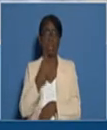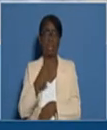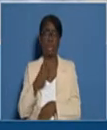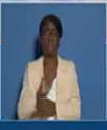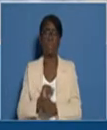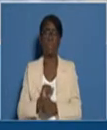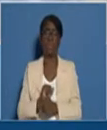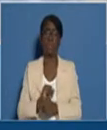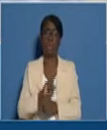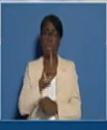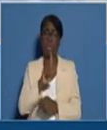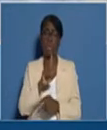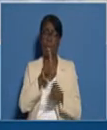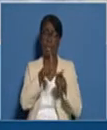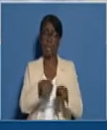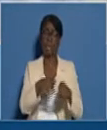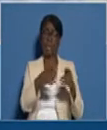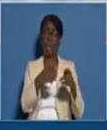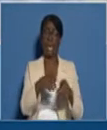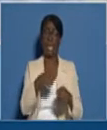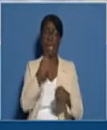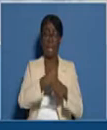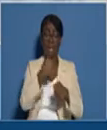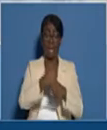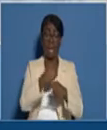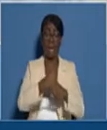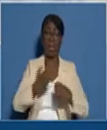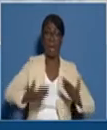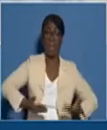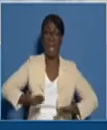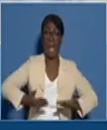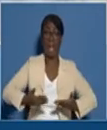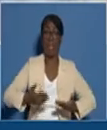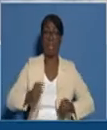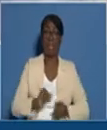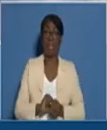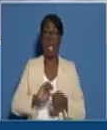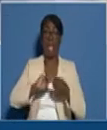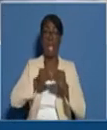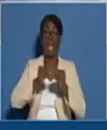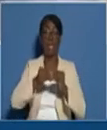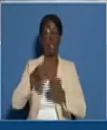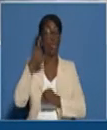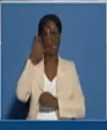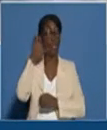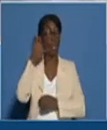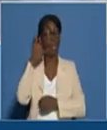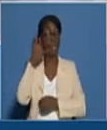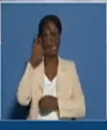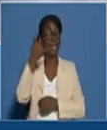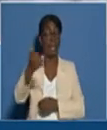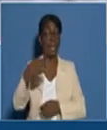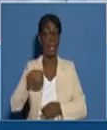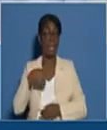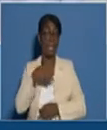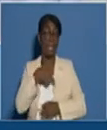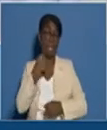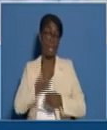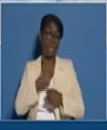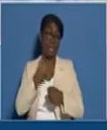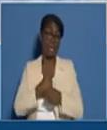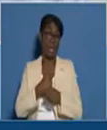escribía una persona de una empresa que estaba preguntándome por el número para contactar al Mitradel y me decía que la